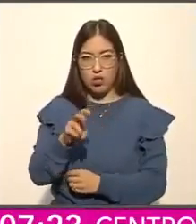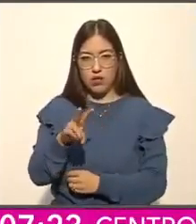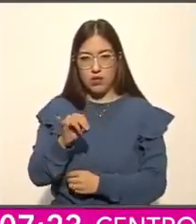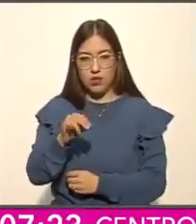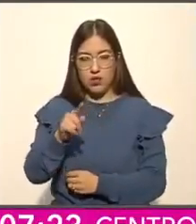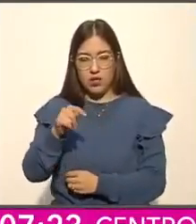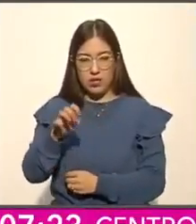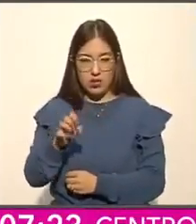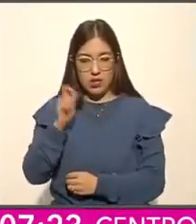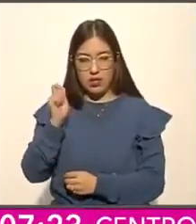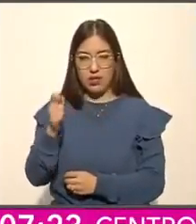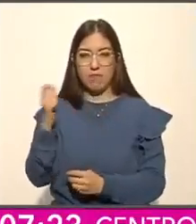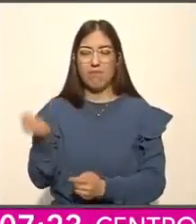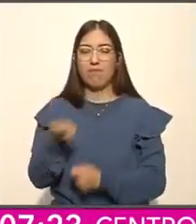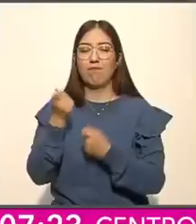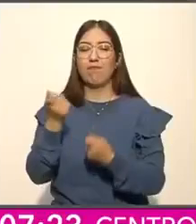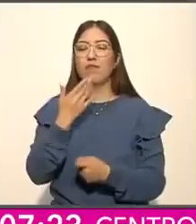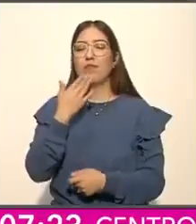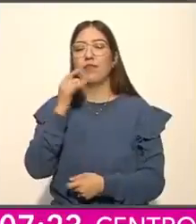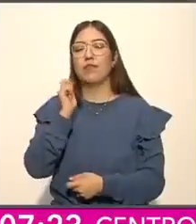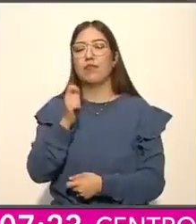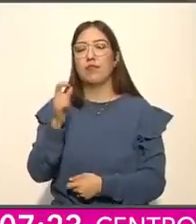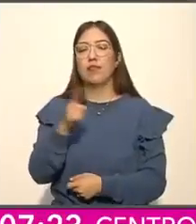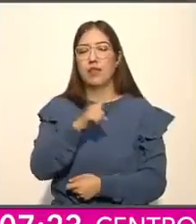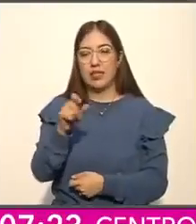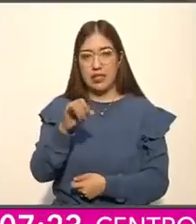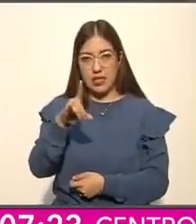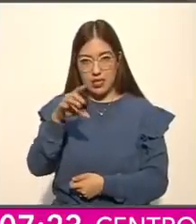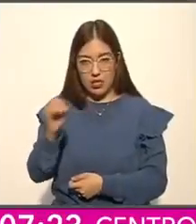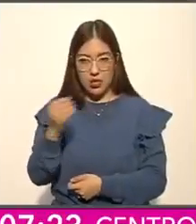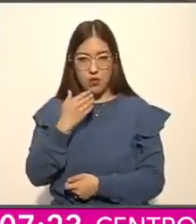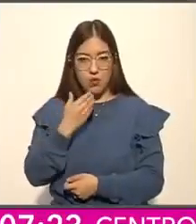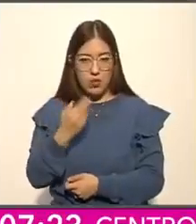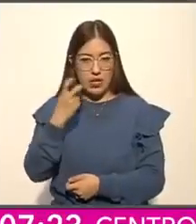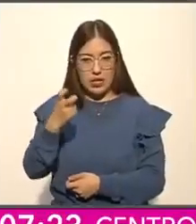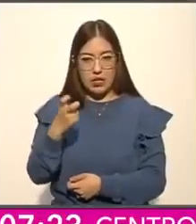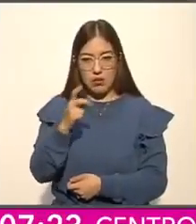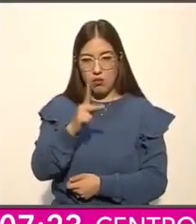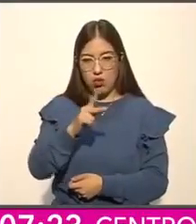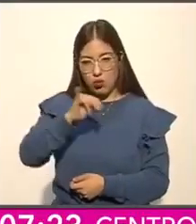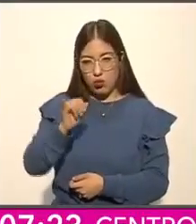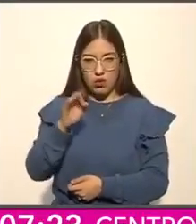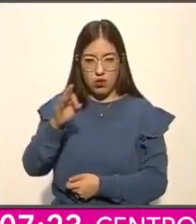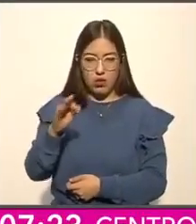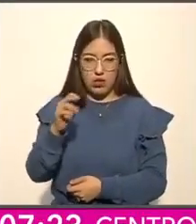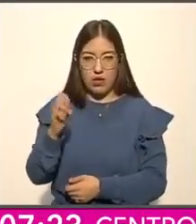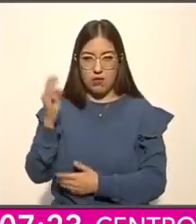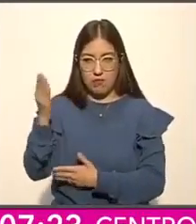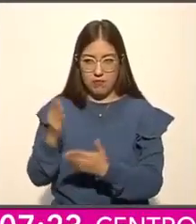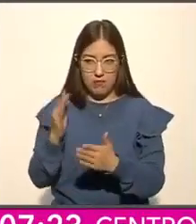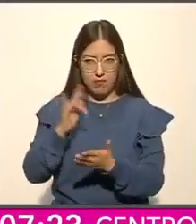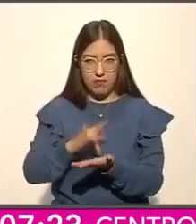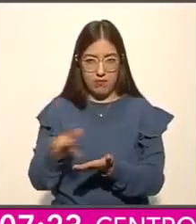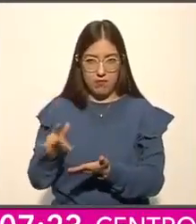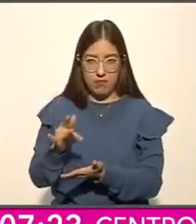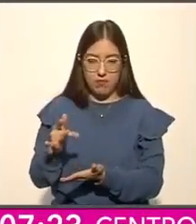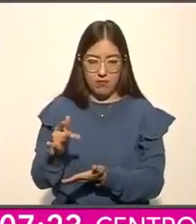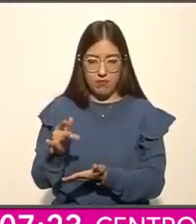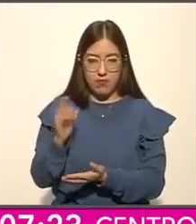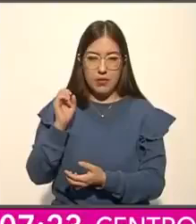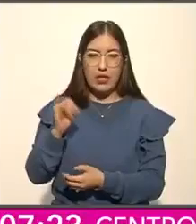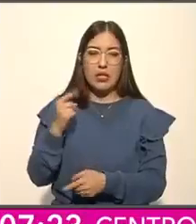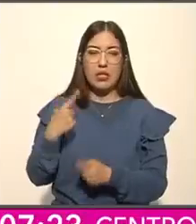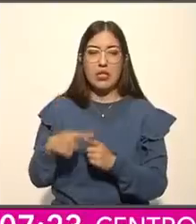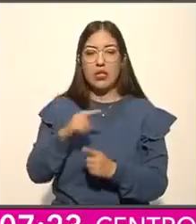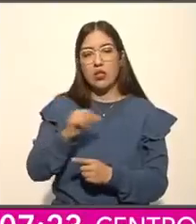Aguinaco, celebraba la sedillización del Poder Judicial, al que llegó bajo el amparo, sí,